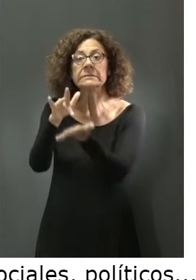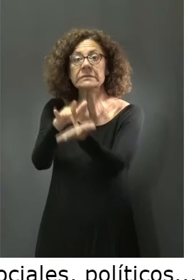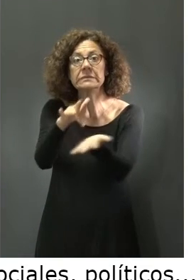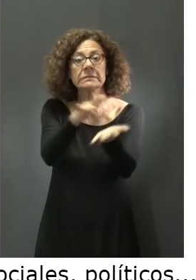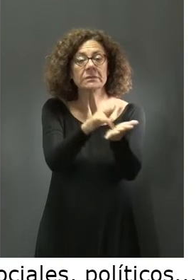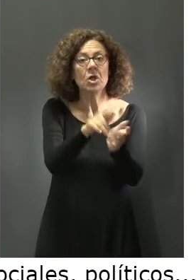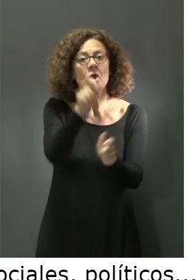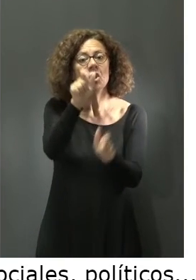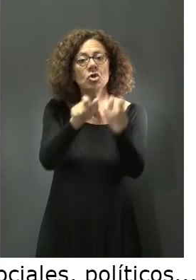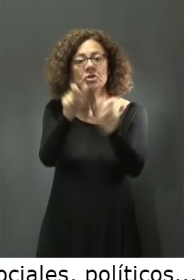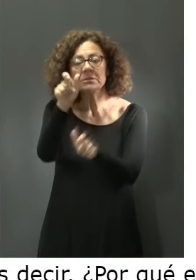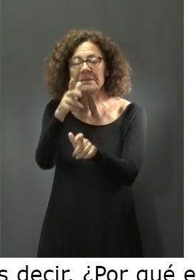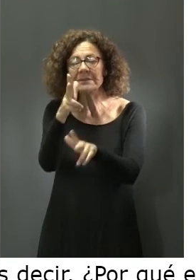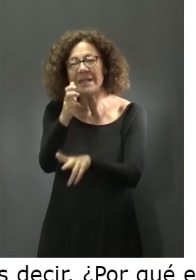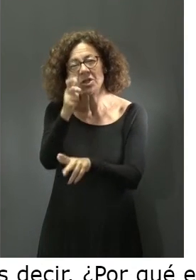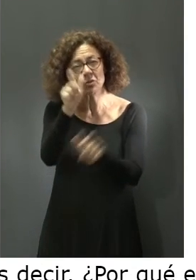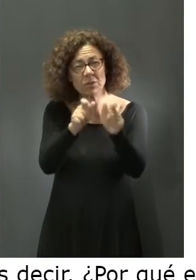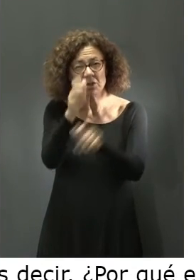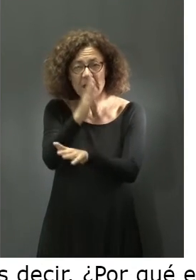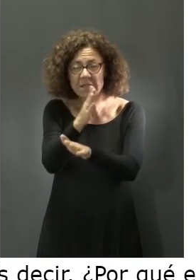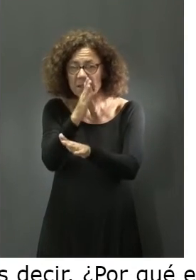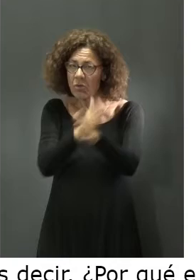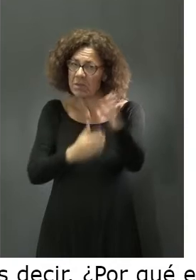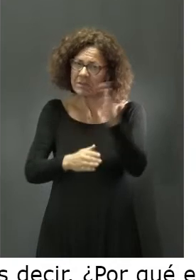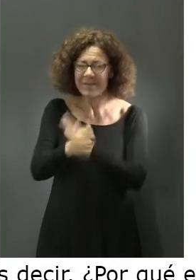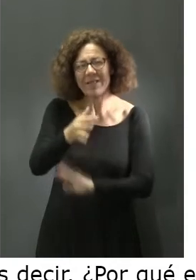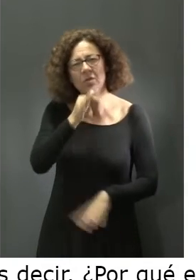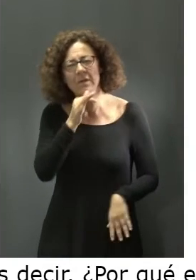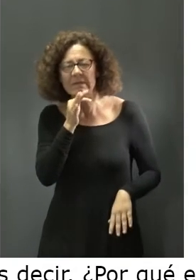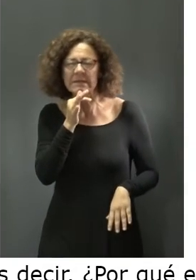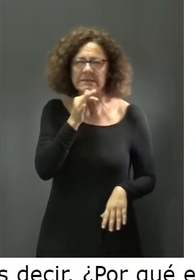de las personas con discapacidad siguen estando conculcados.